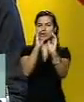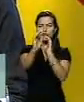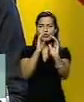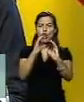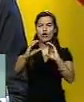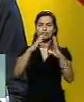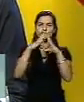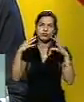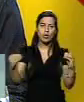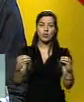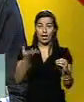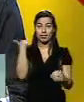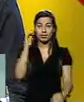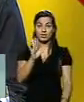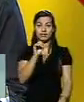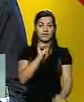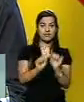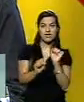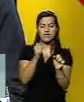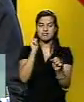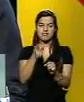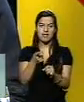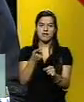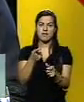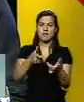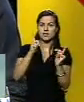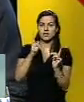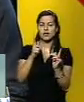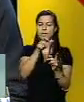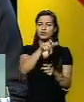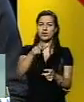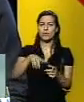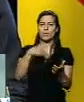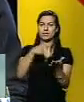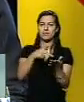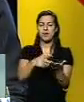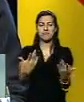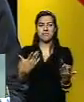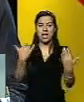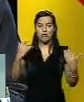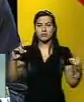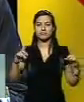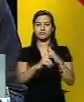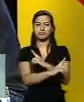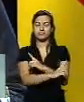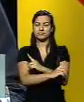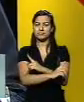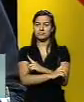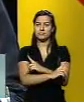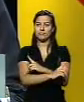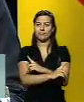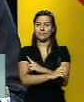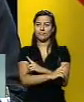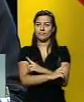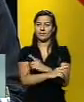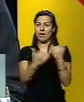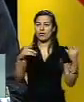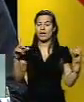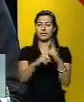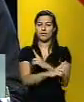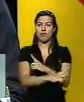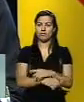comunicación, por esa comunicación alternativa. Y que una vez que esa comunicación se hace realidad,